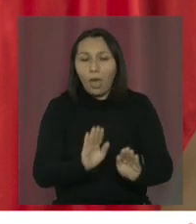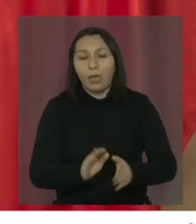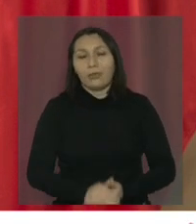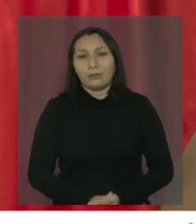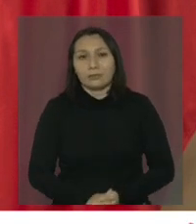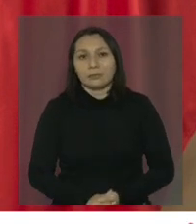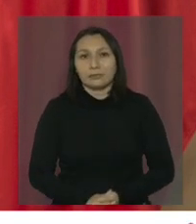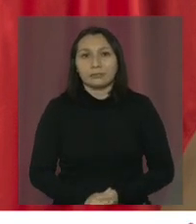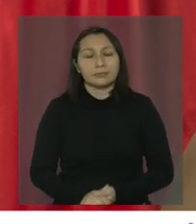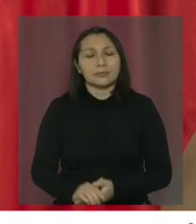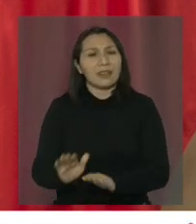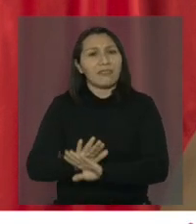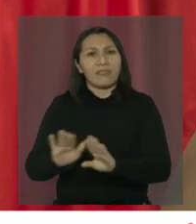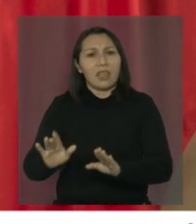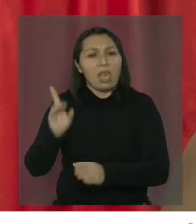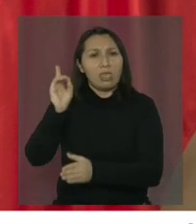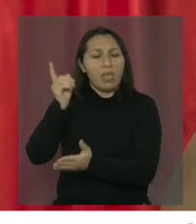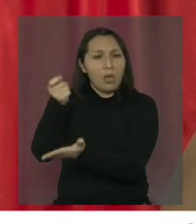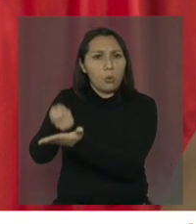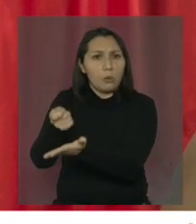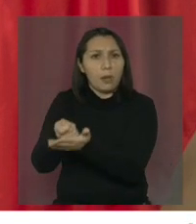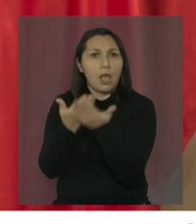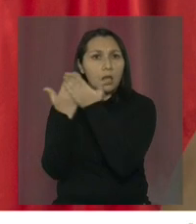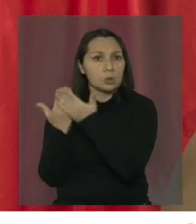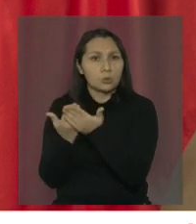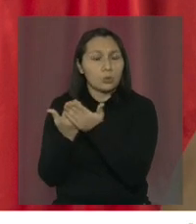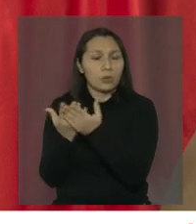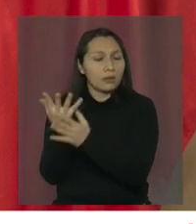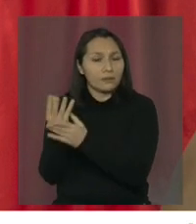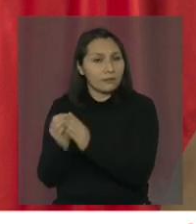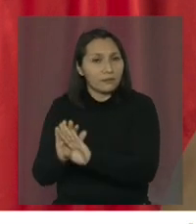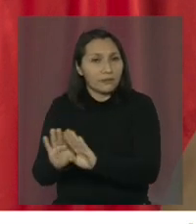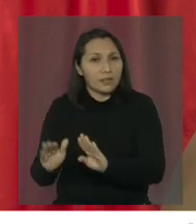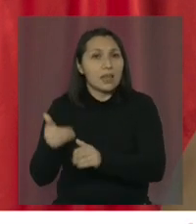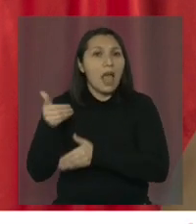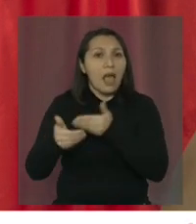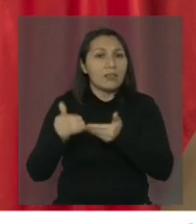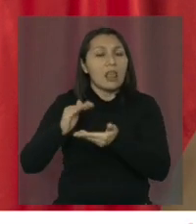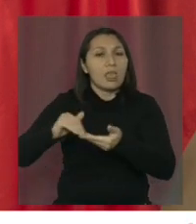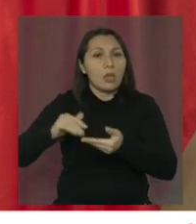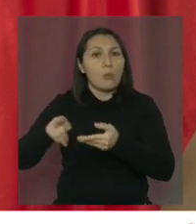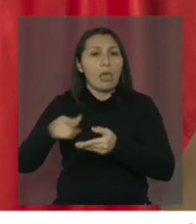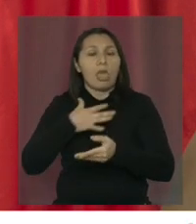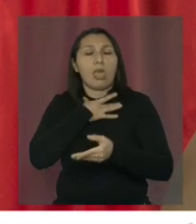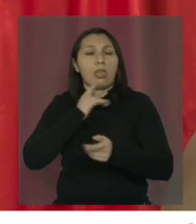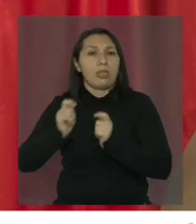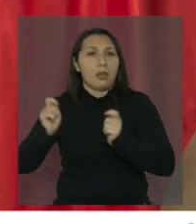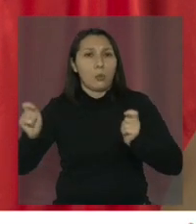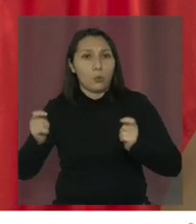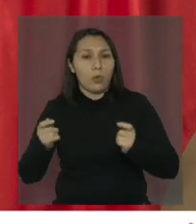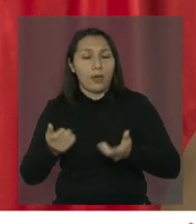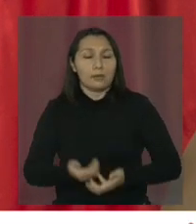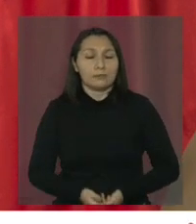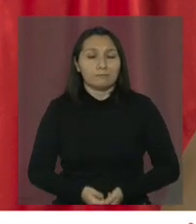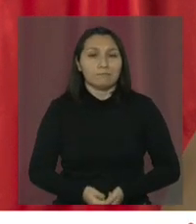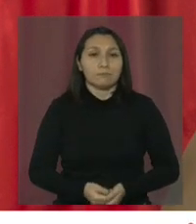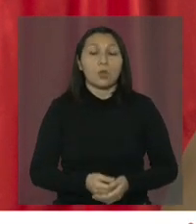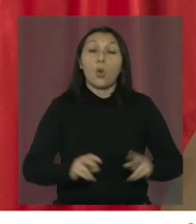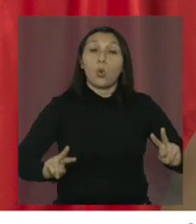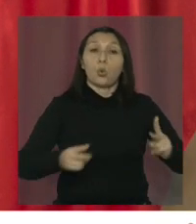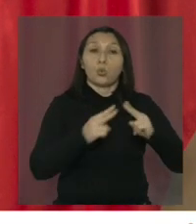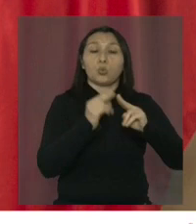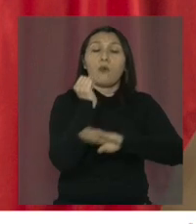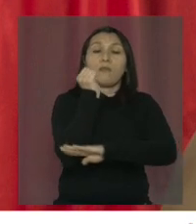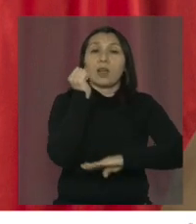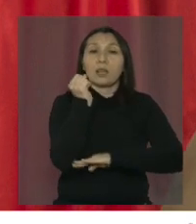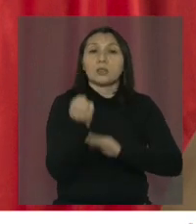y terminar con las deudas por estudiar y avanzar en la condonación de esas deudas y construir las bases